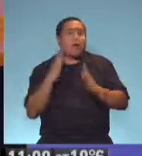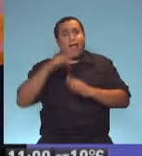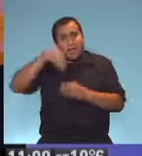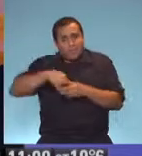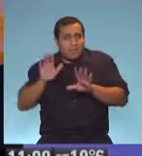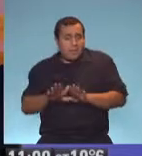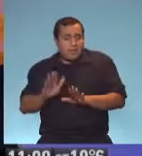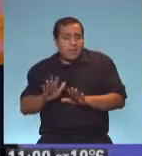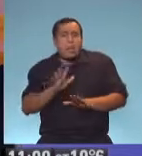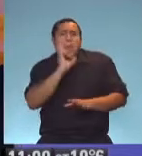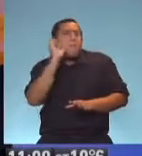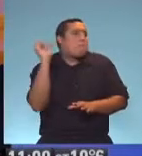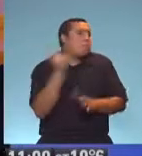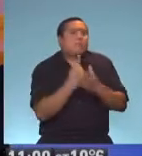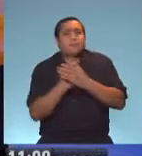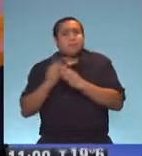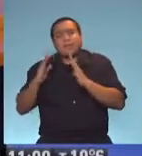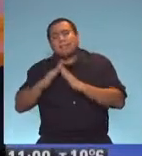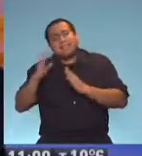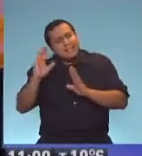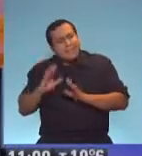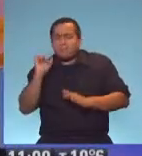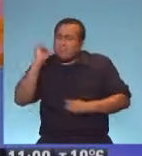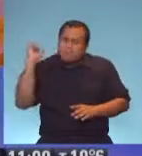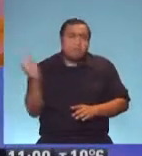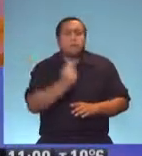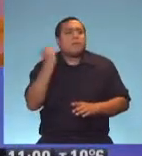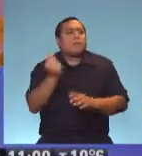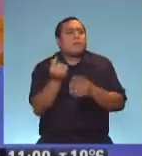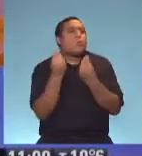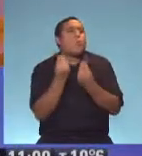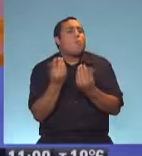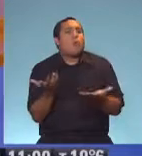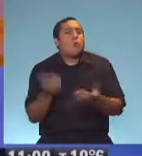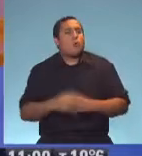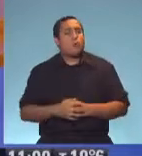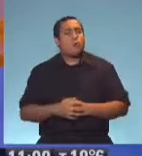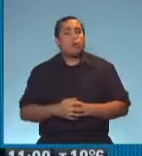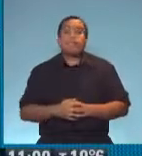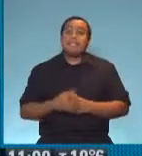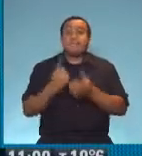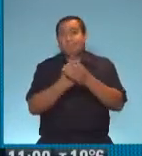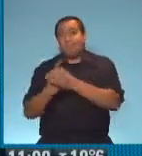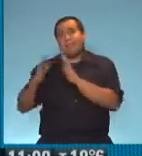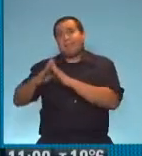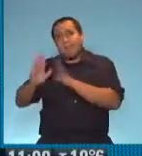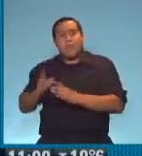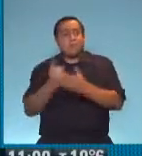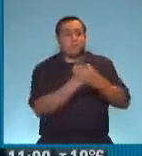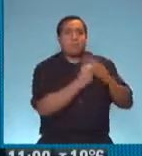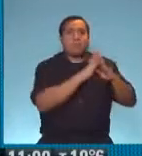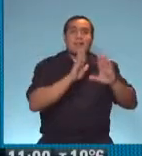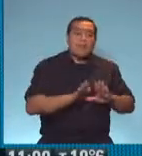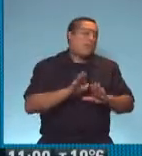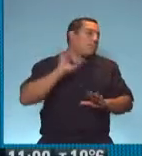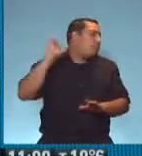esto. ¿Cuán importante sigue siendo en esta etapa en la que estamos transitando, por supuesto, los argentinos? El aislamiento es lo fundamental. Hoy